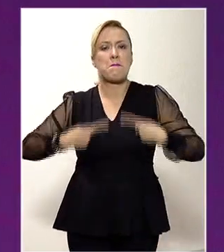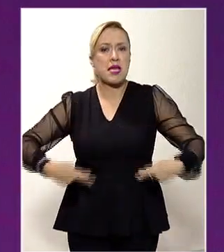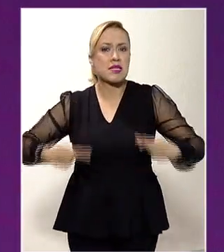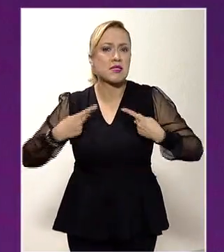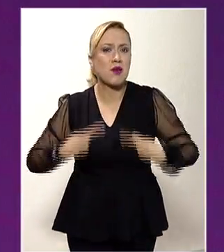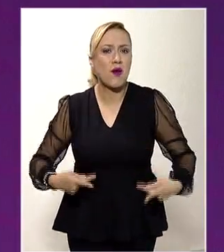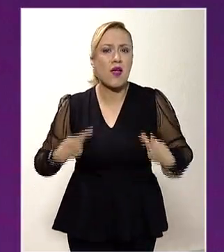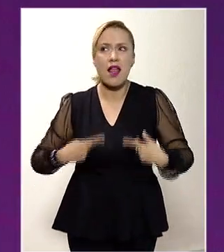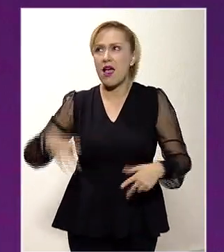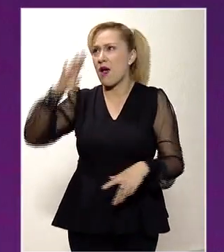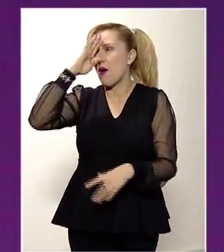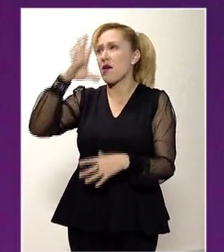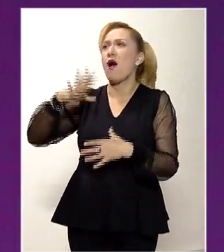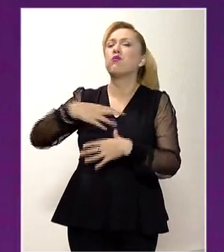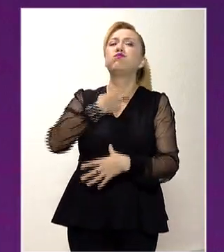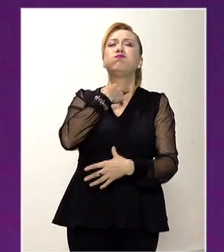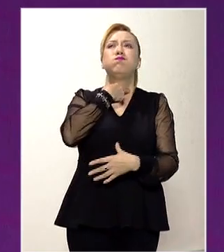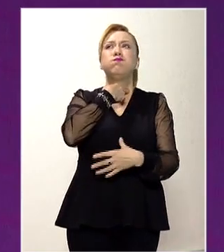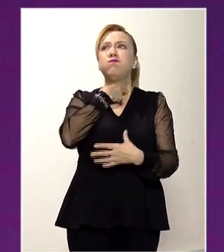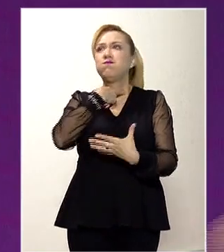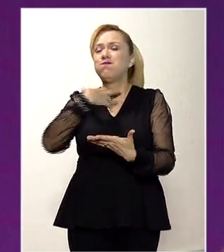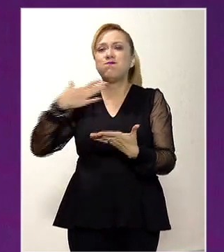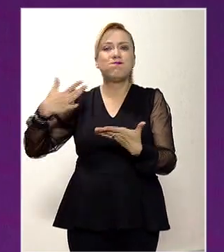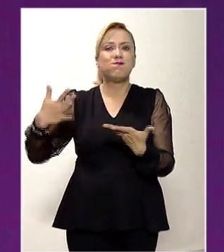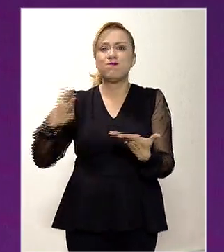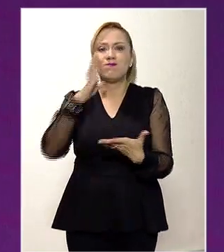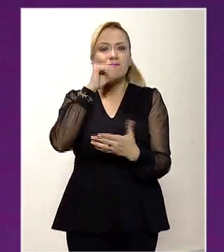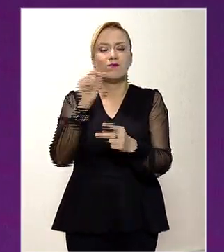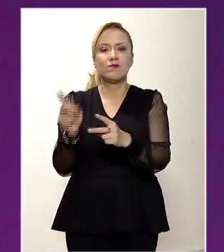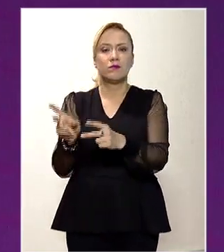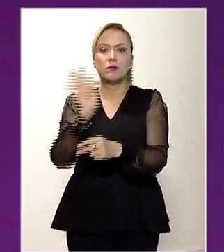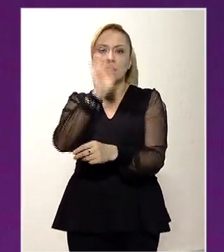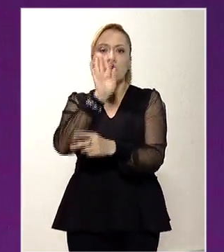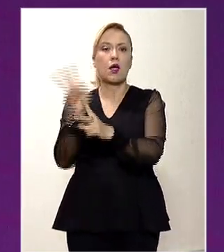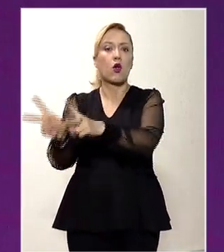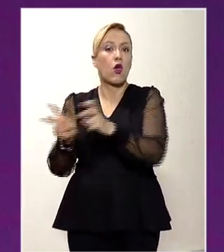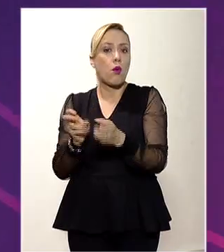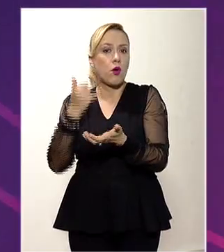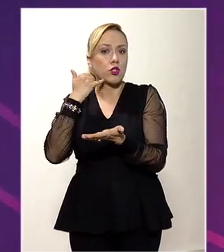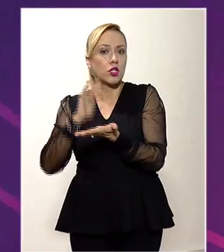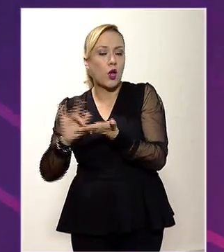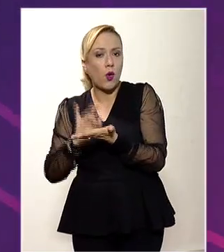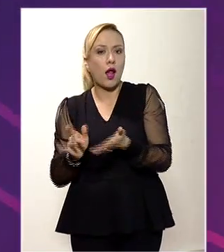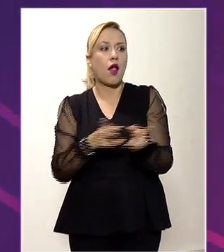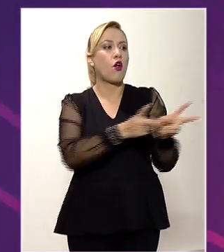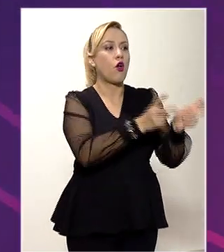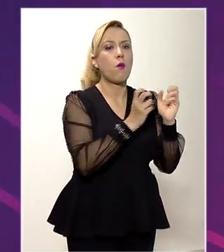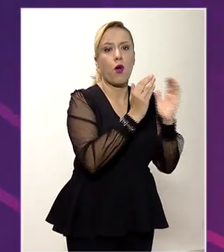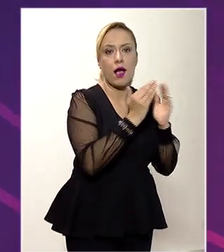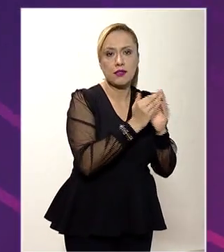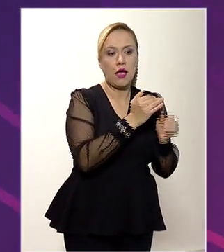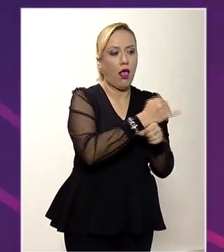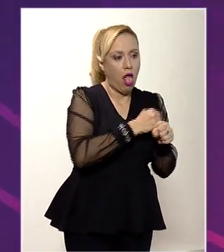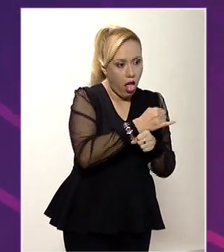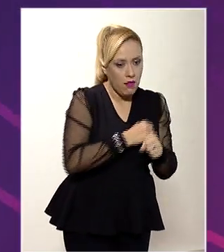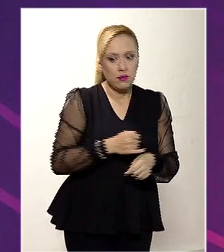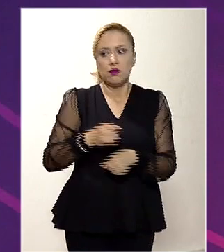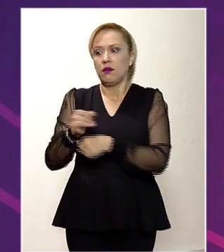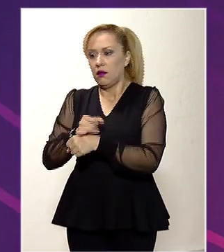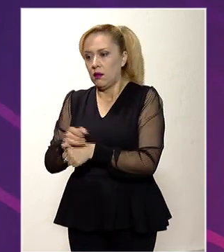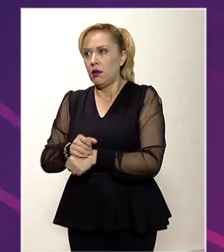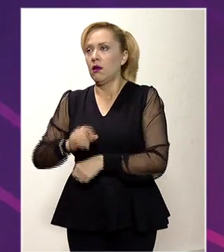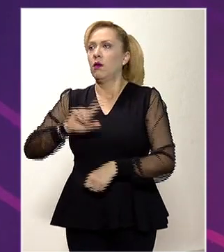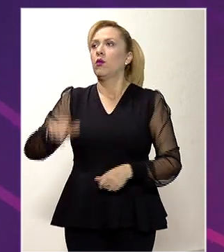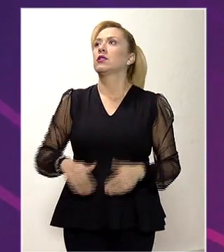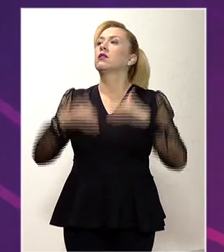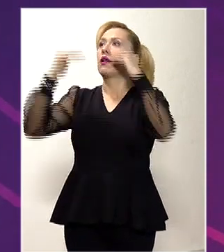O sea, las instituciones de justicia en este momento no tienen capacidad de perseguir un robo de celular o un robo de casa-habitación, ¿no? Investigar crímenes complejos ya